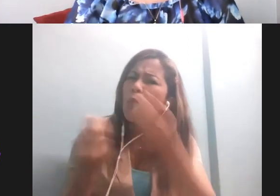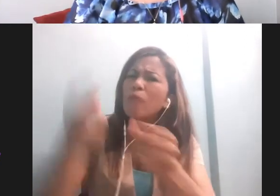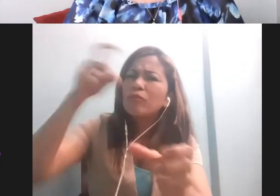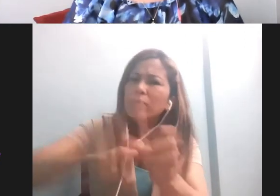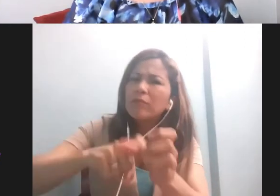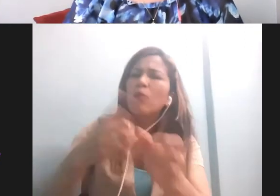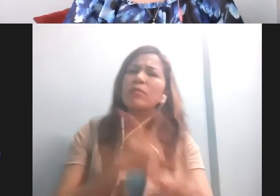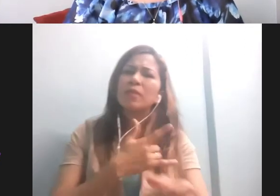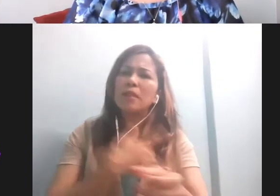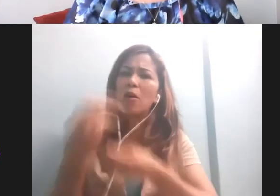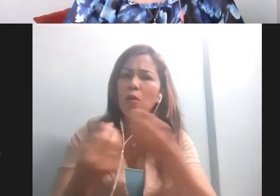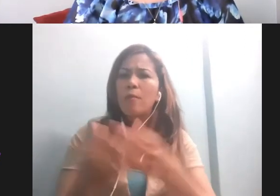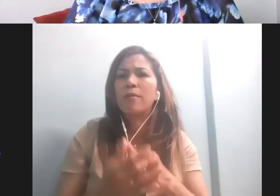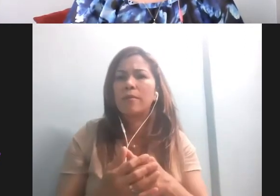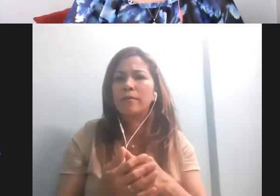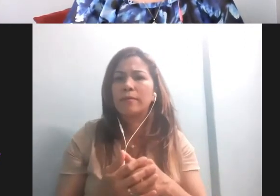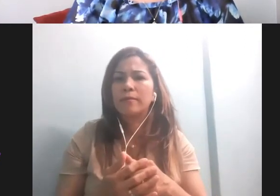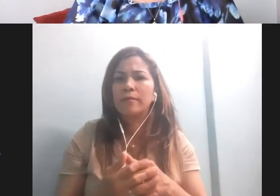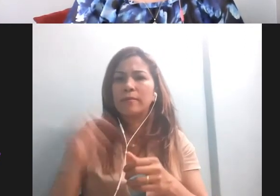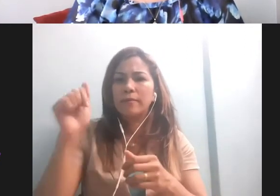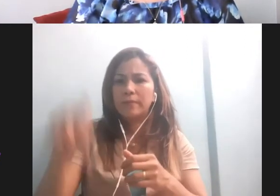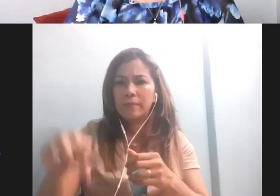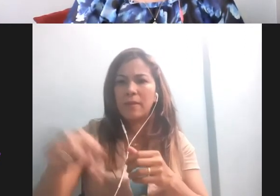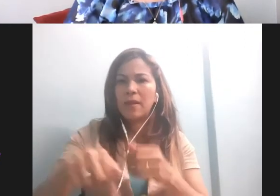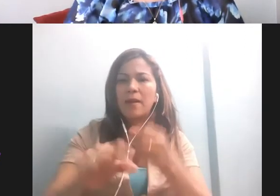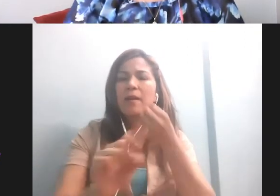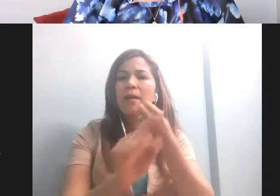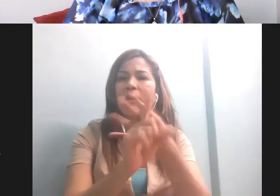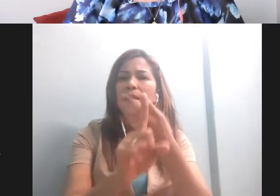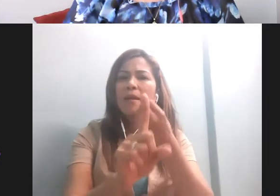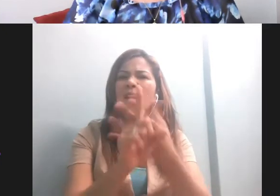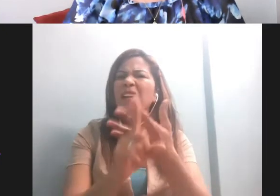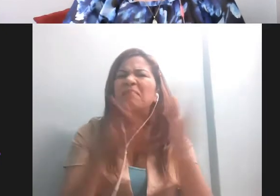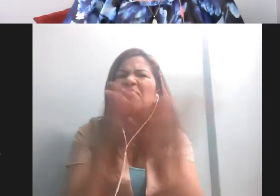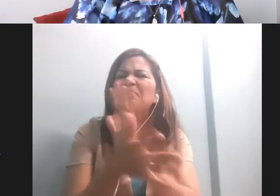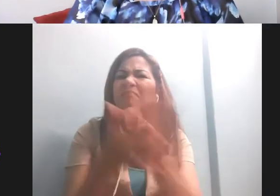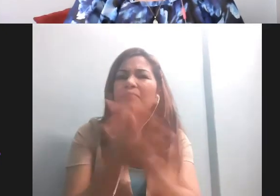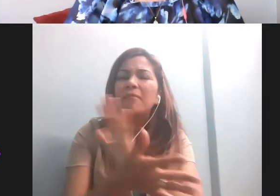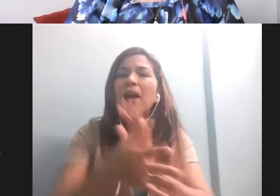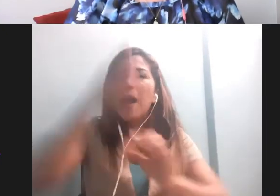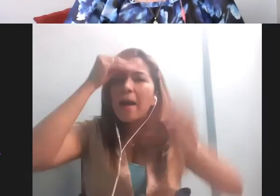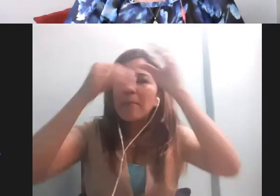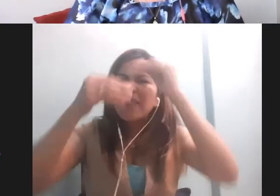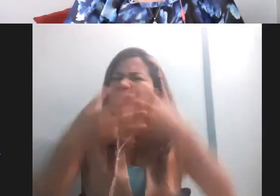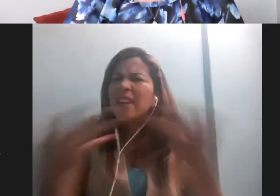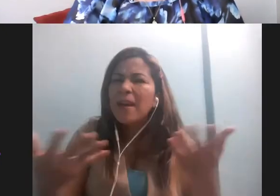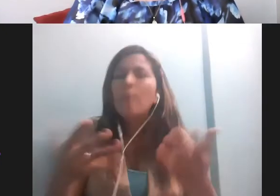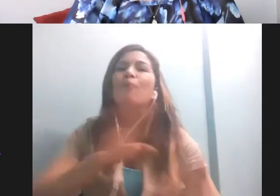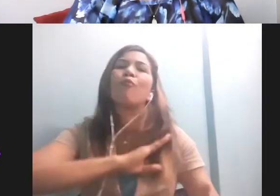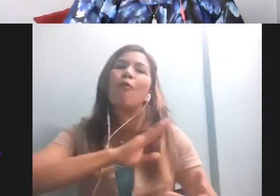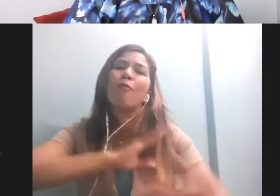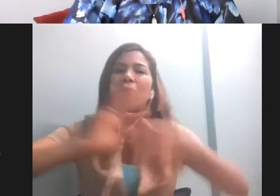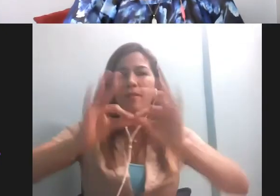Bueno, en nuestro caso, nuestra asociación es para personas que ya tienen una trayectoria, ¿no? O que están iniciando, pero